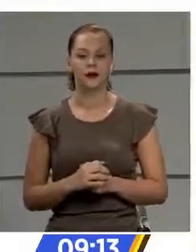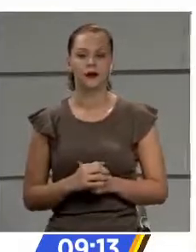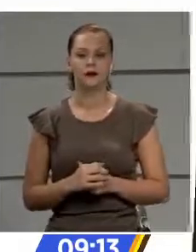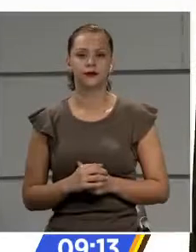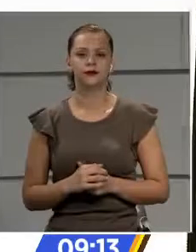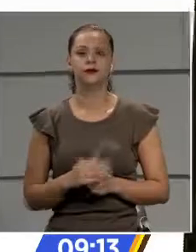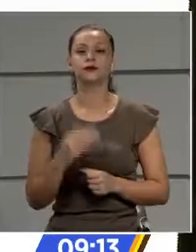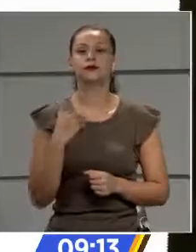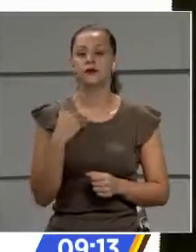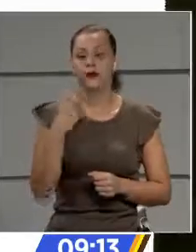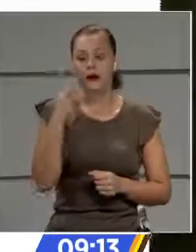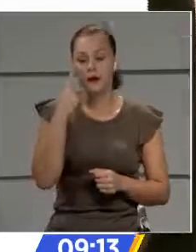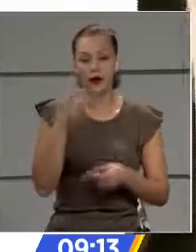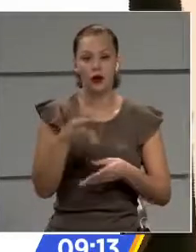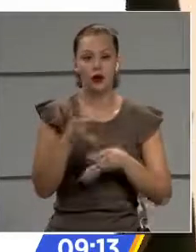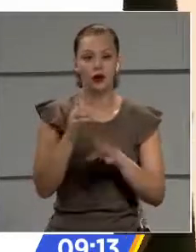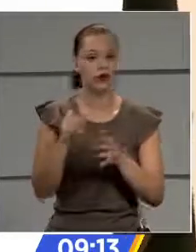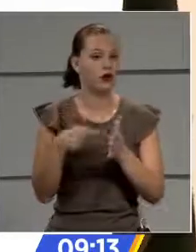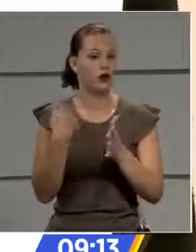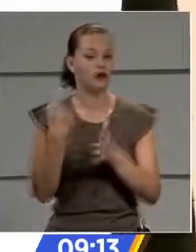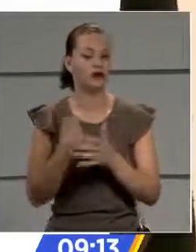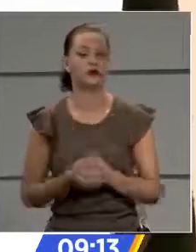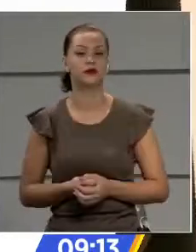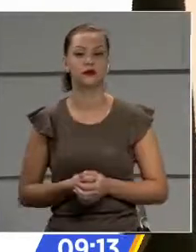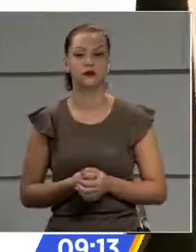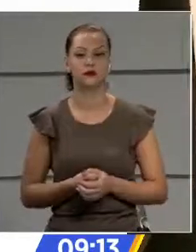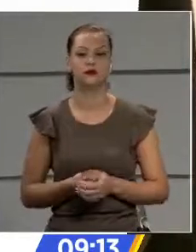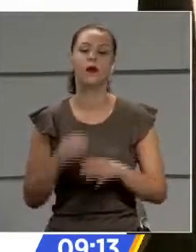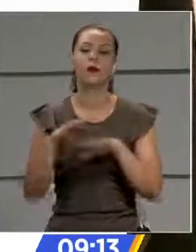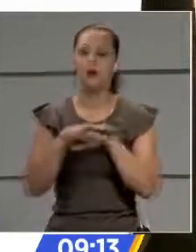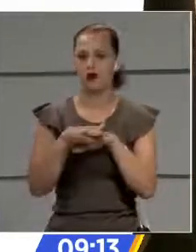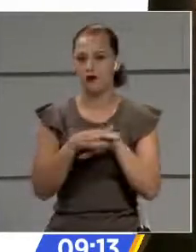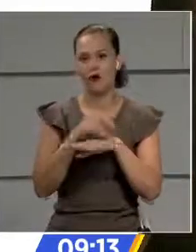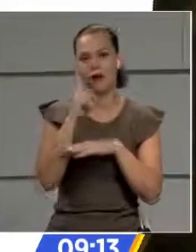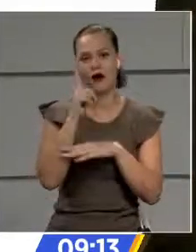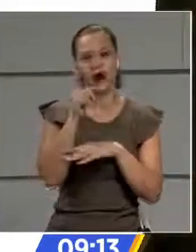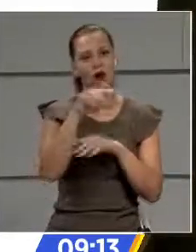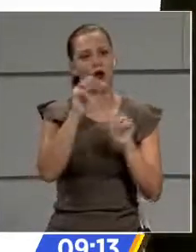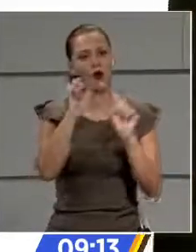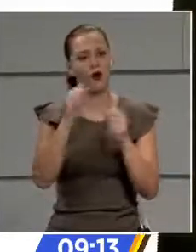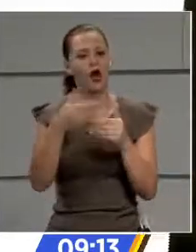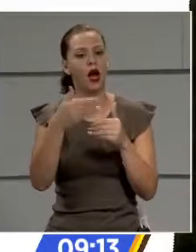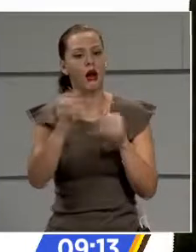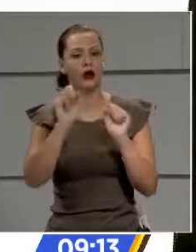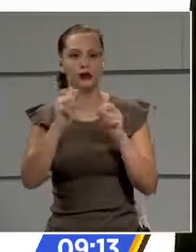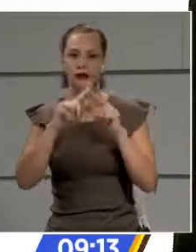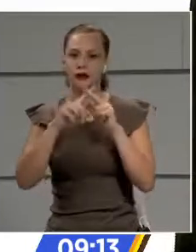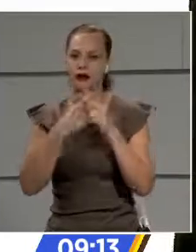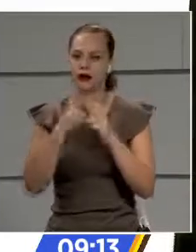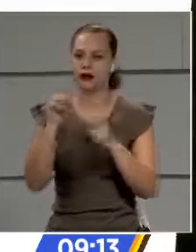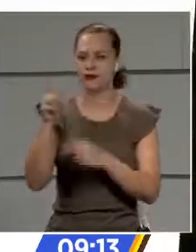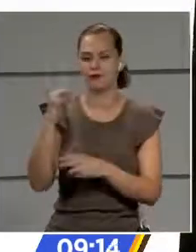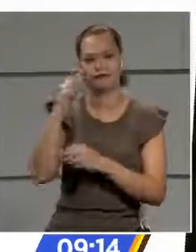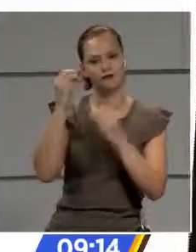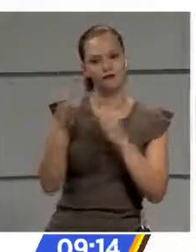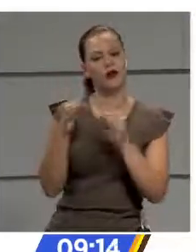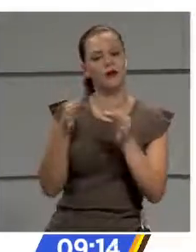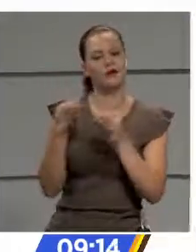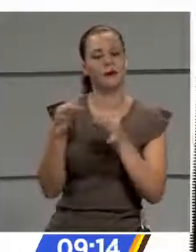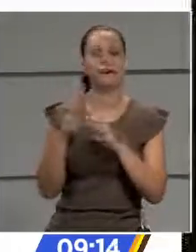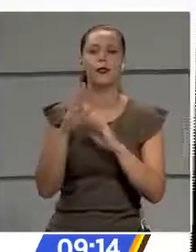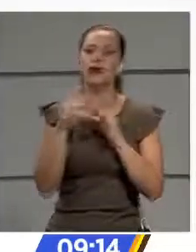a tenerlo para colocárselos de una vez, por favor, para que podamos ahora sí arrancar mientras Carla. Entonces, para